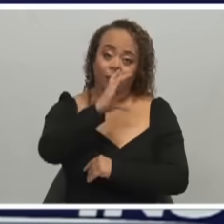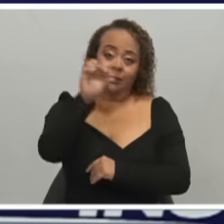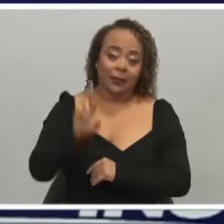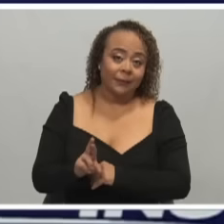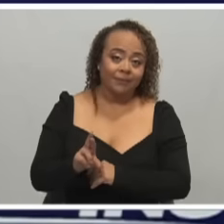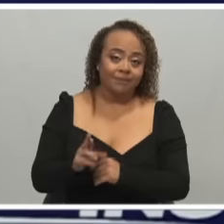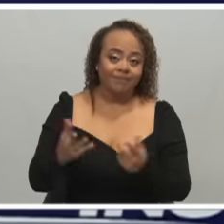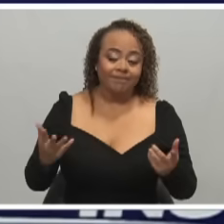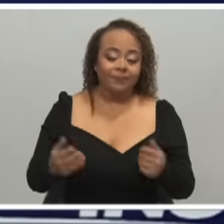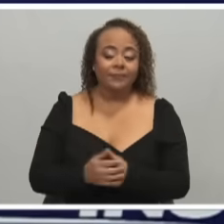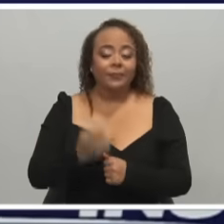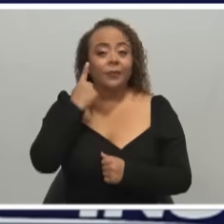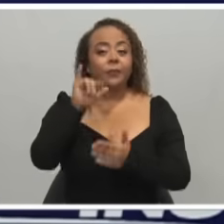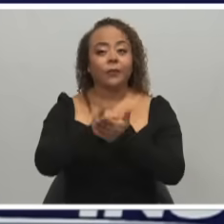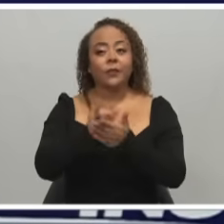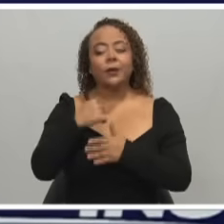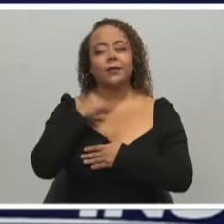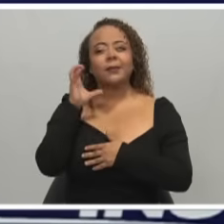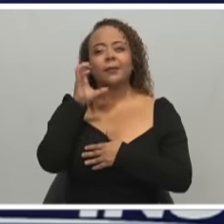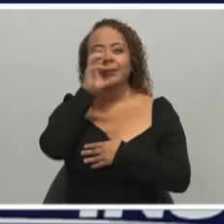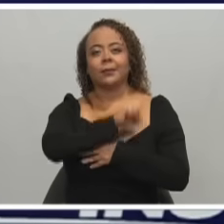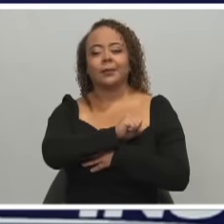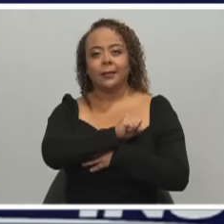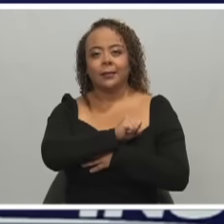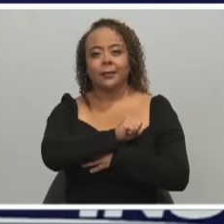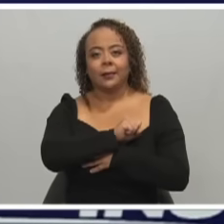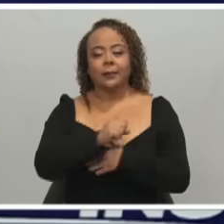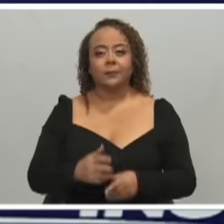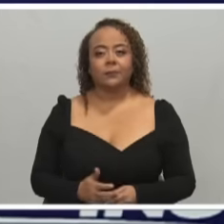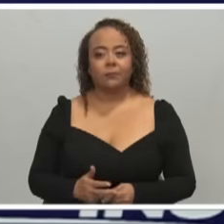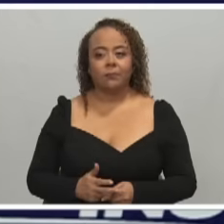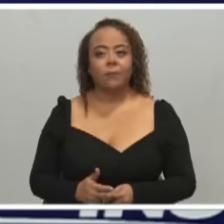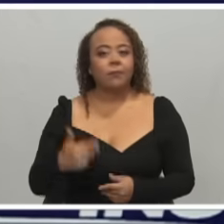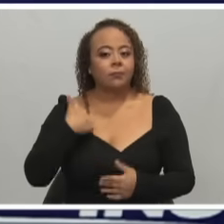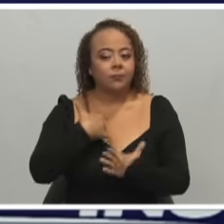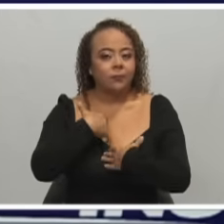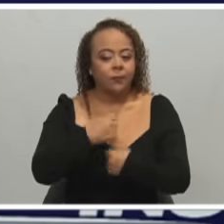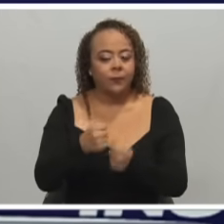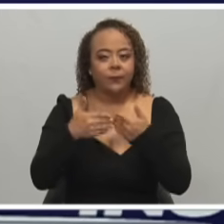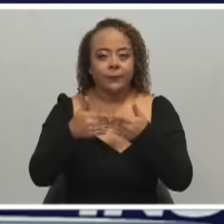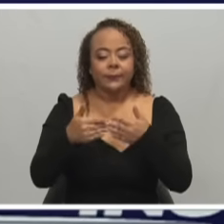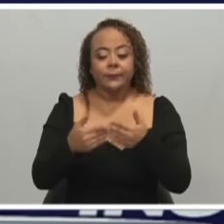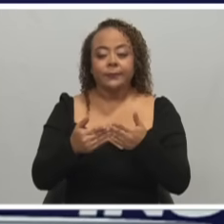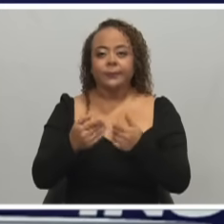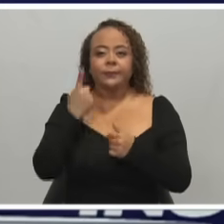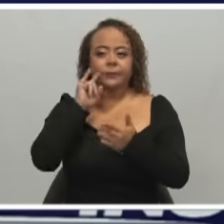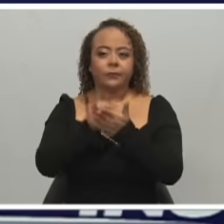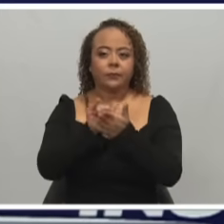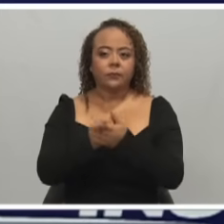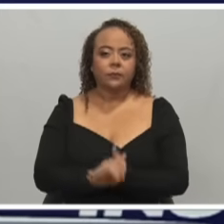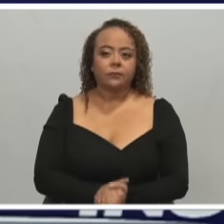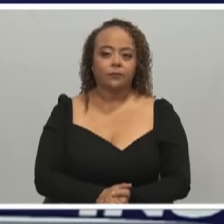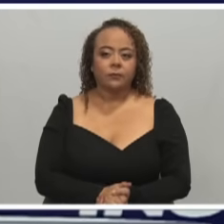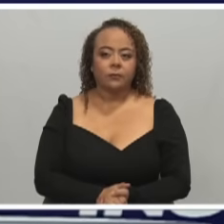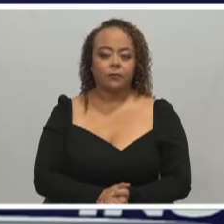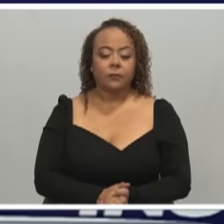eh Por eso uno nota que que que hay confianza en Panamá en este sentido de de por